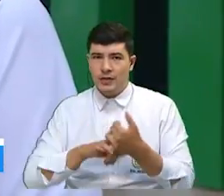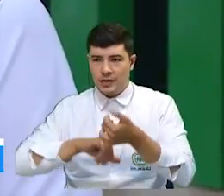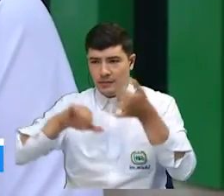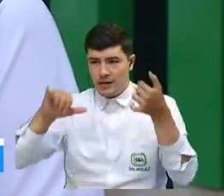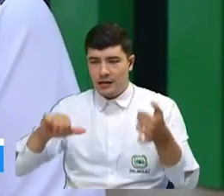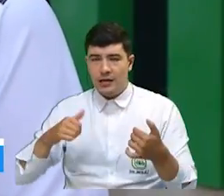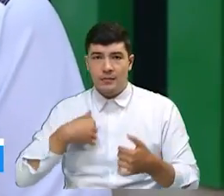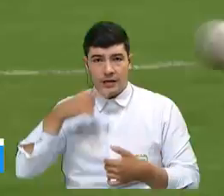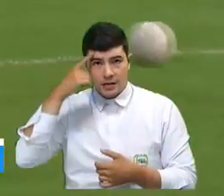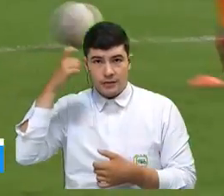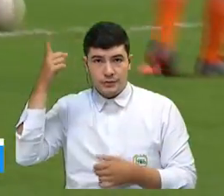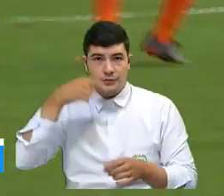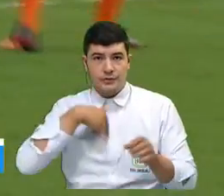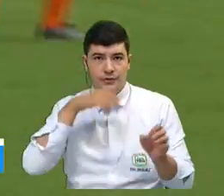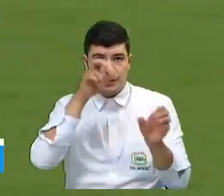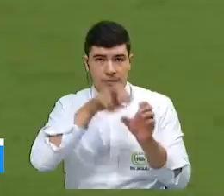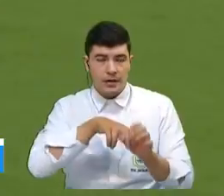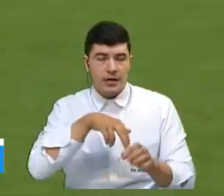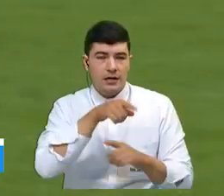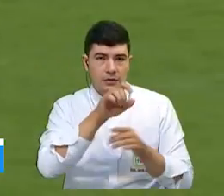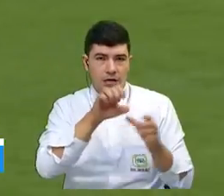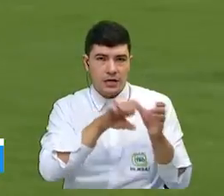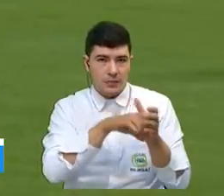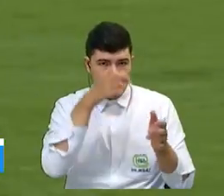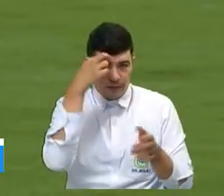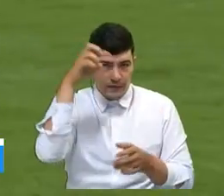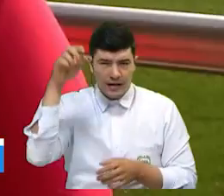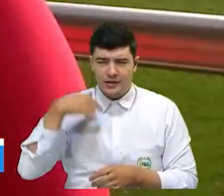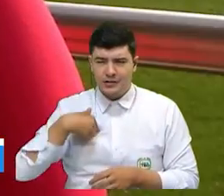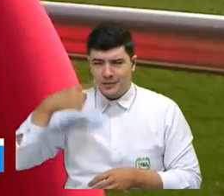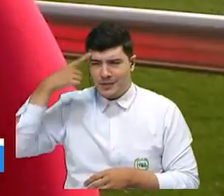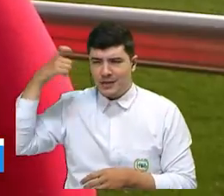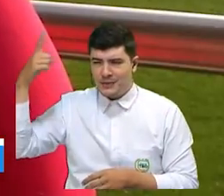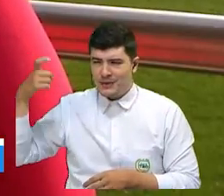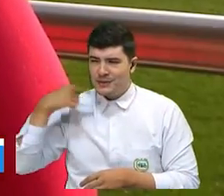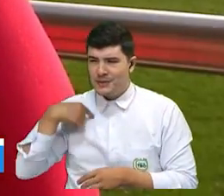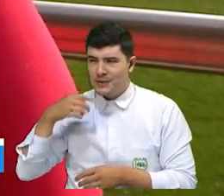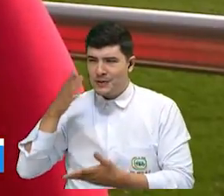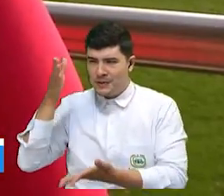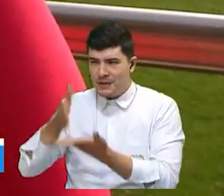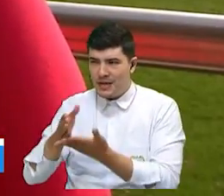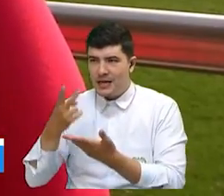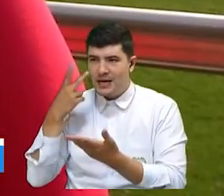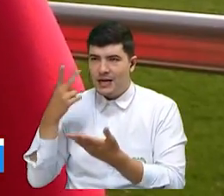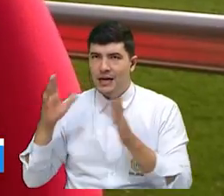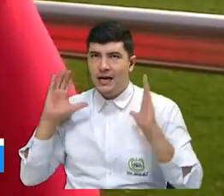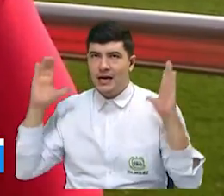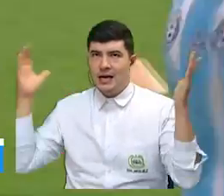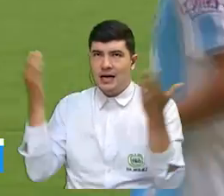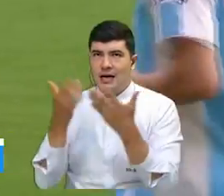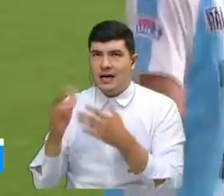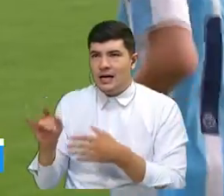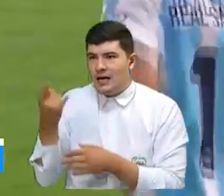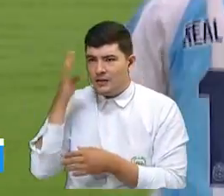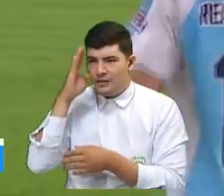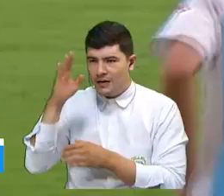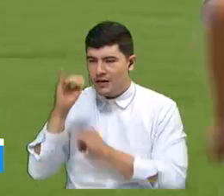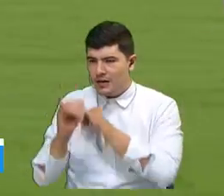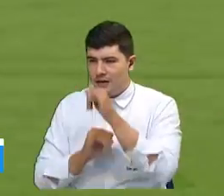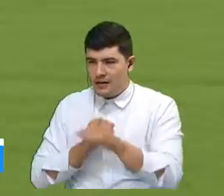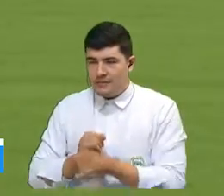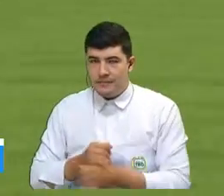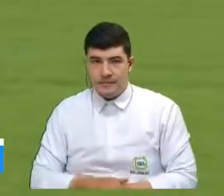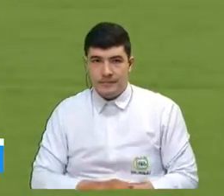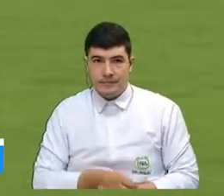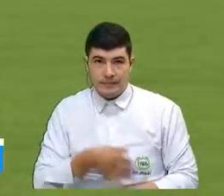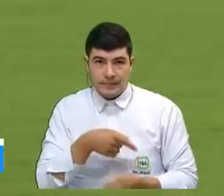llegar a un equipo profesional. Uy, yo me lo imagino esto, viéndolo, yendo a verlo en un estadio internacional. Camilo hace parte del